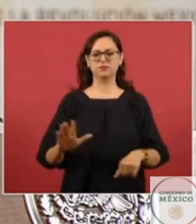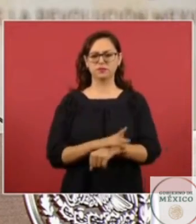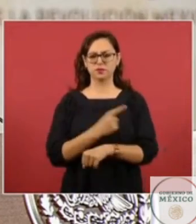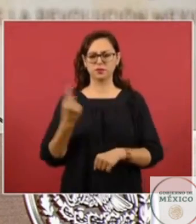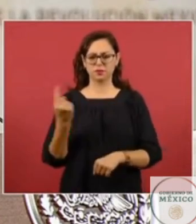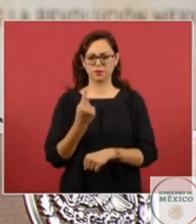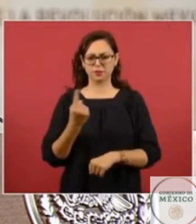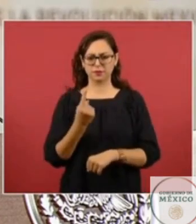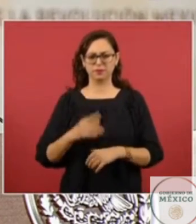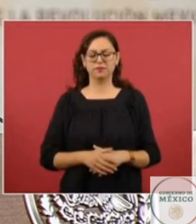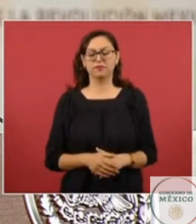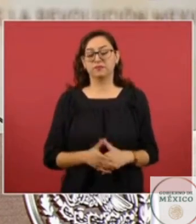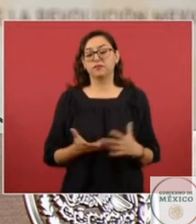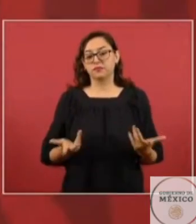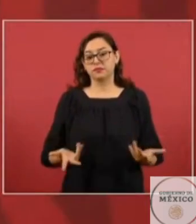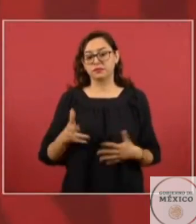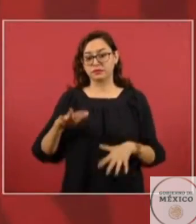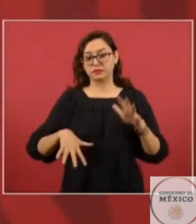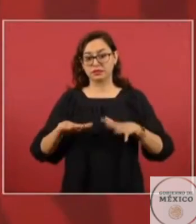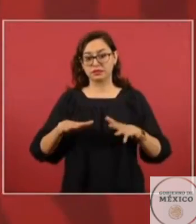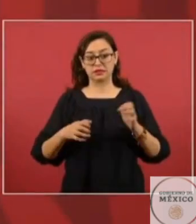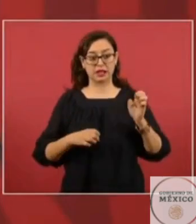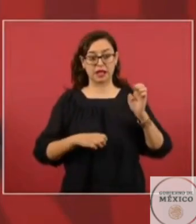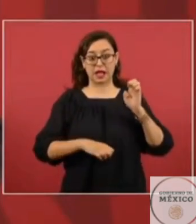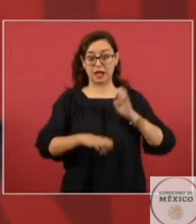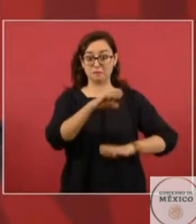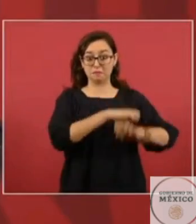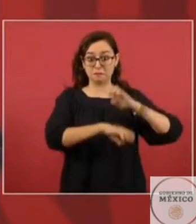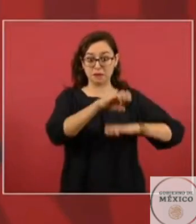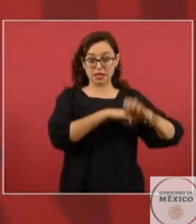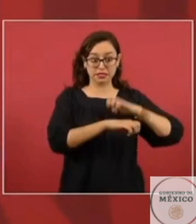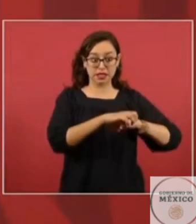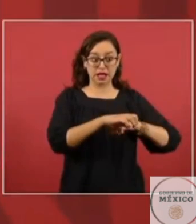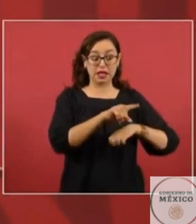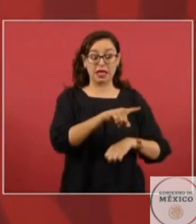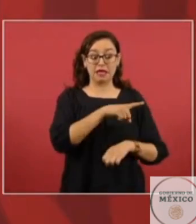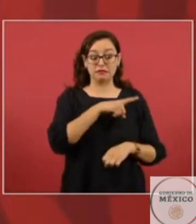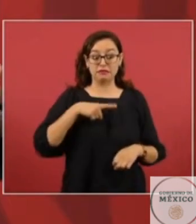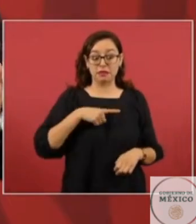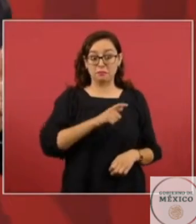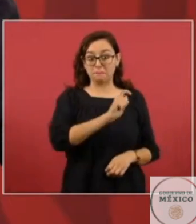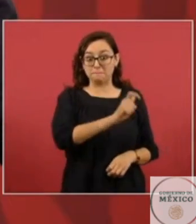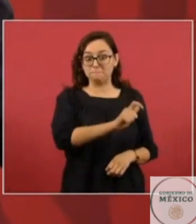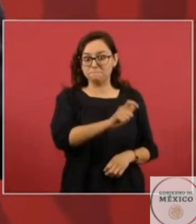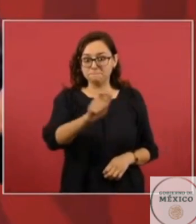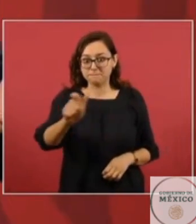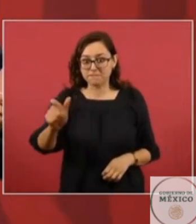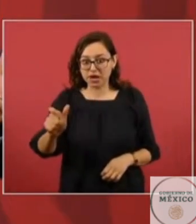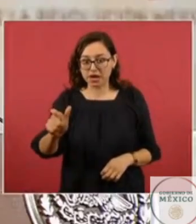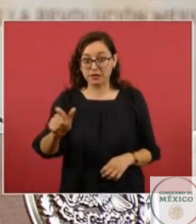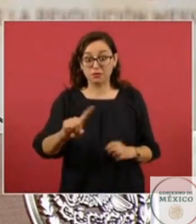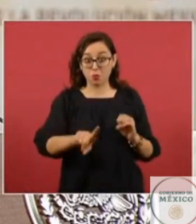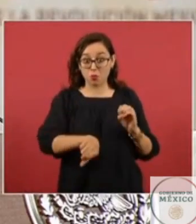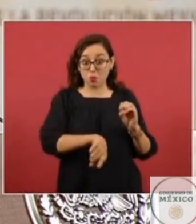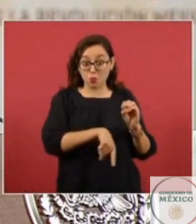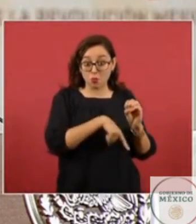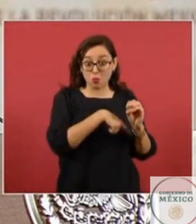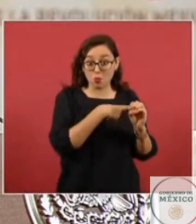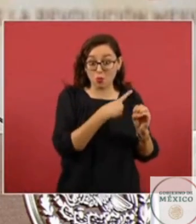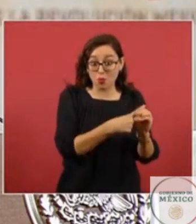vinculadas al financiamiento del terrorismo. Pero también lo hacemos cuando